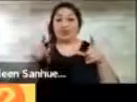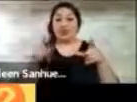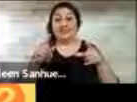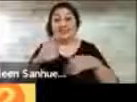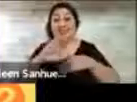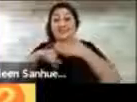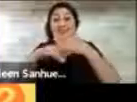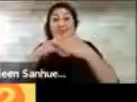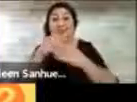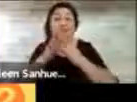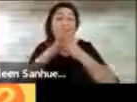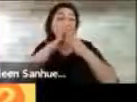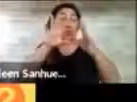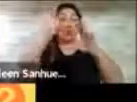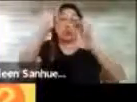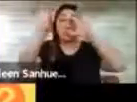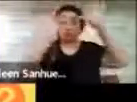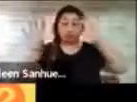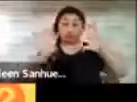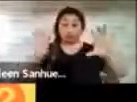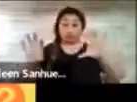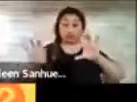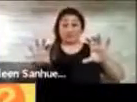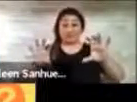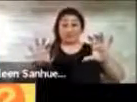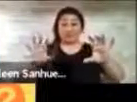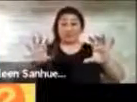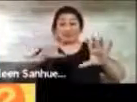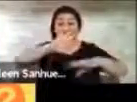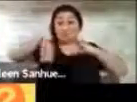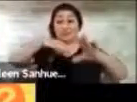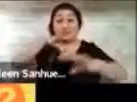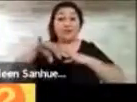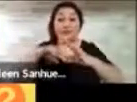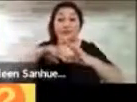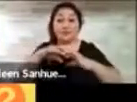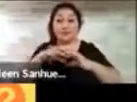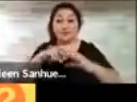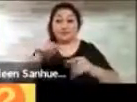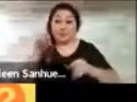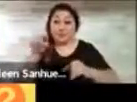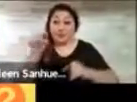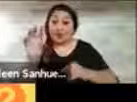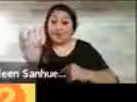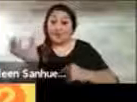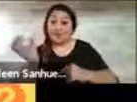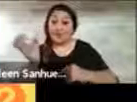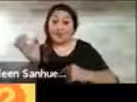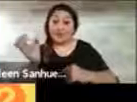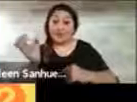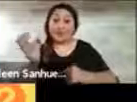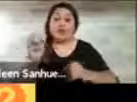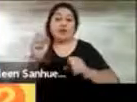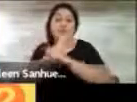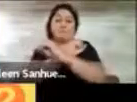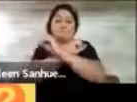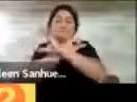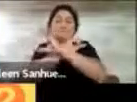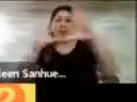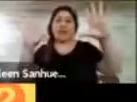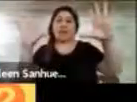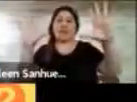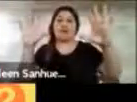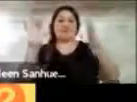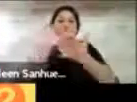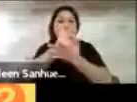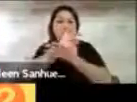de muchos objetos y como que está mucho desorden con la bombita que está acá al lado, se explota todo y se van todos los objetos. Y